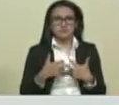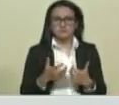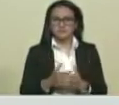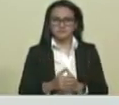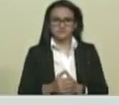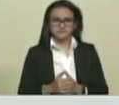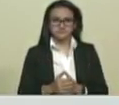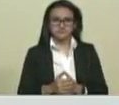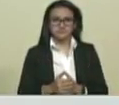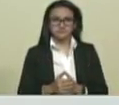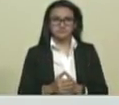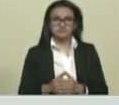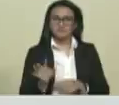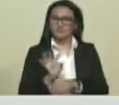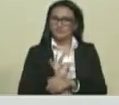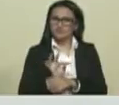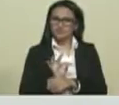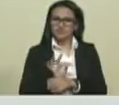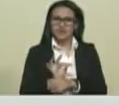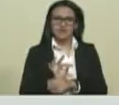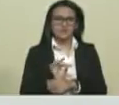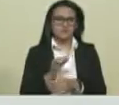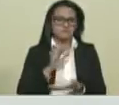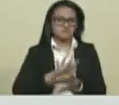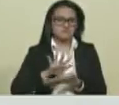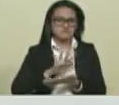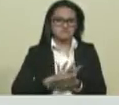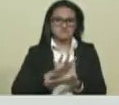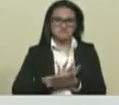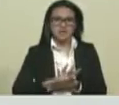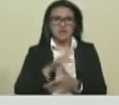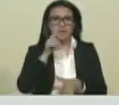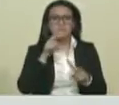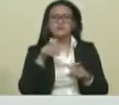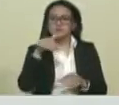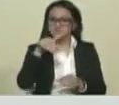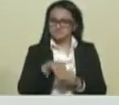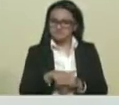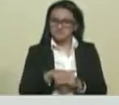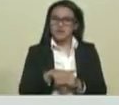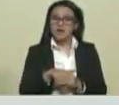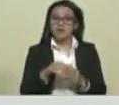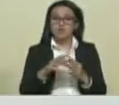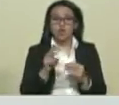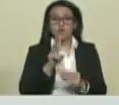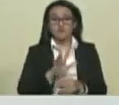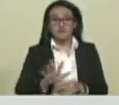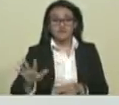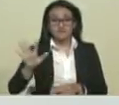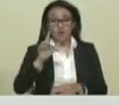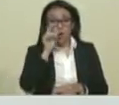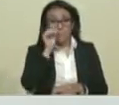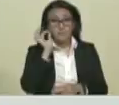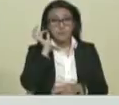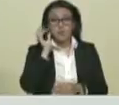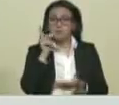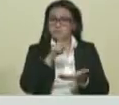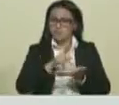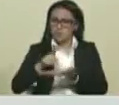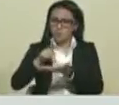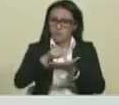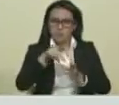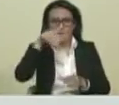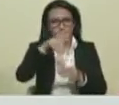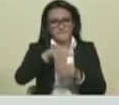que estamos funcionando de una manera muy tranquila, las personas están votando, las venezolanas y los venezolanos asistiendo a sus centros